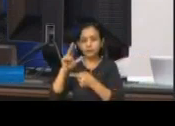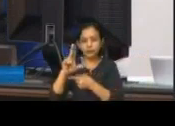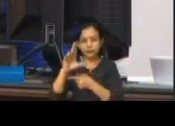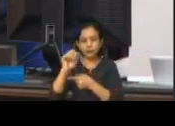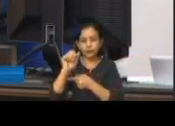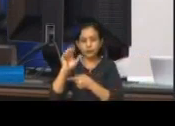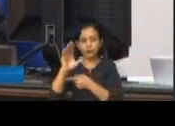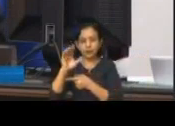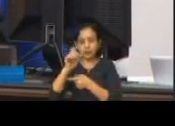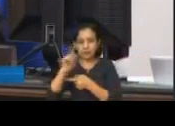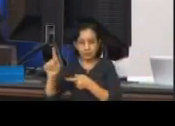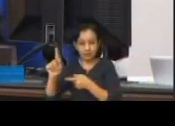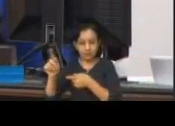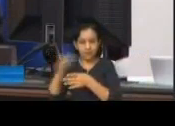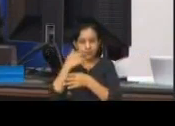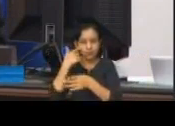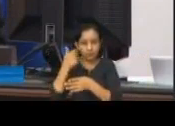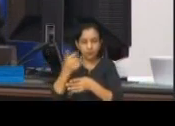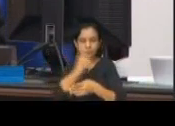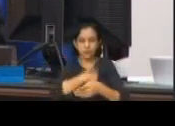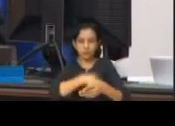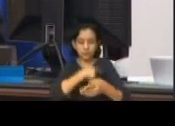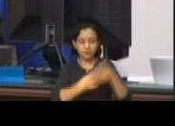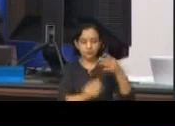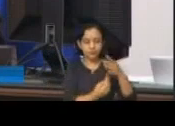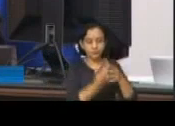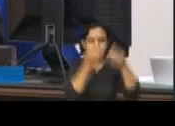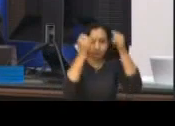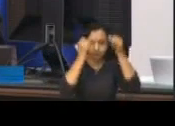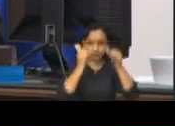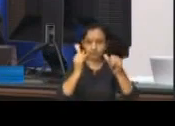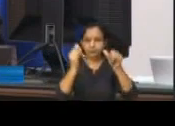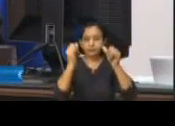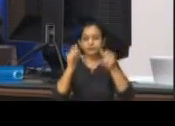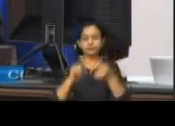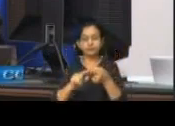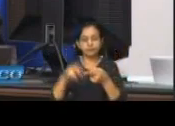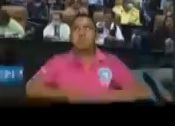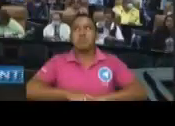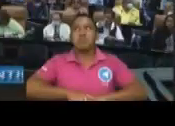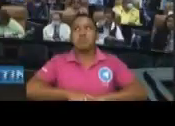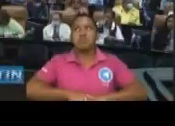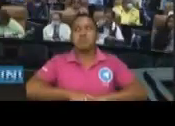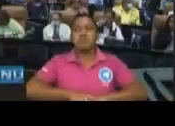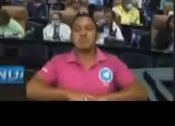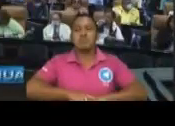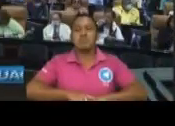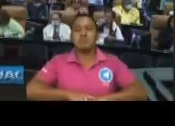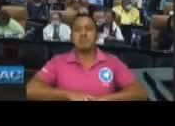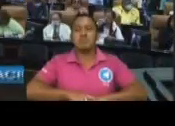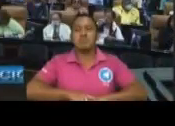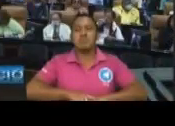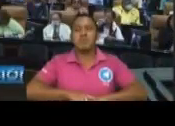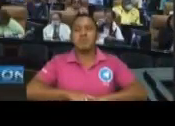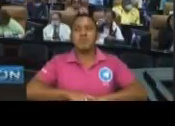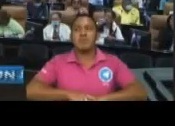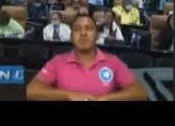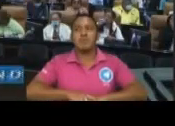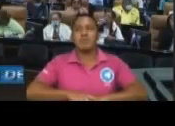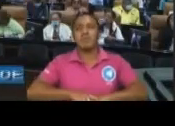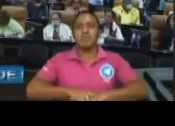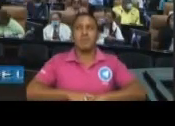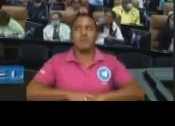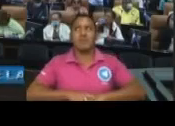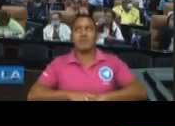antes conocida como Escuela de Agricultura y Ganadería Francisco Luis Espinosa. Por su parte, diputados de la bancada